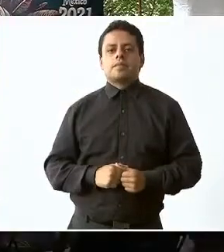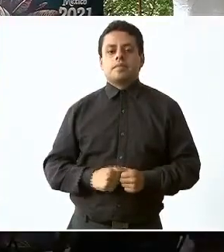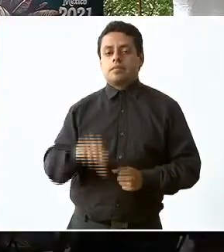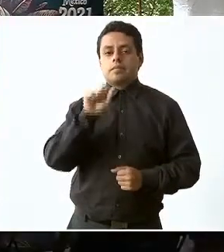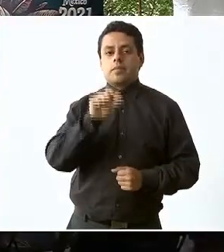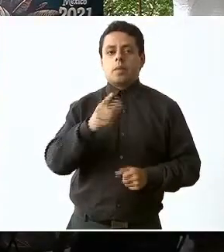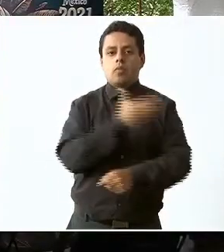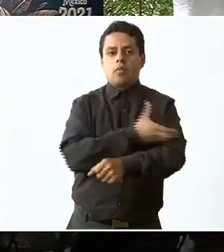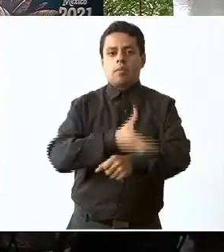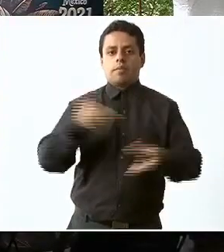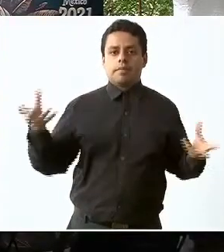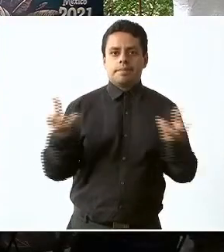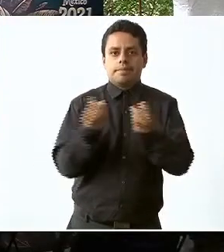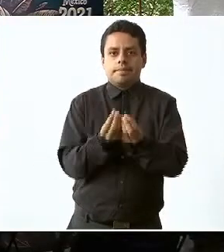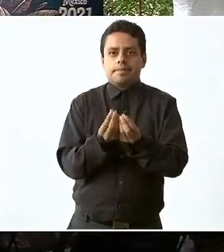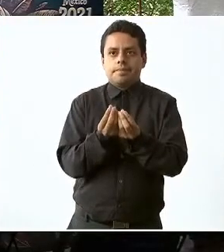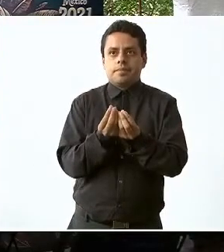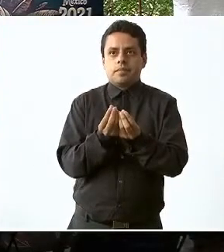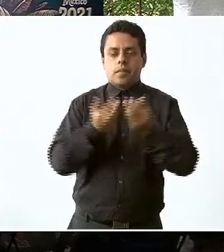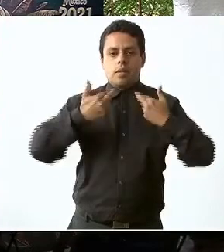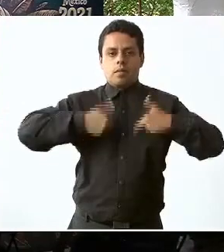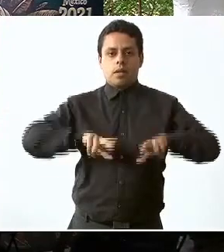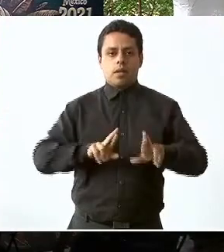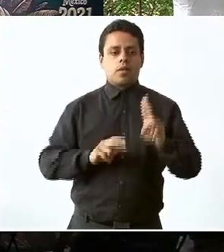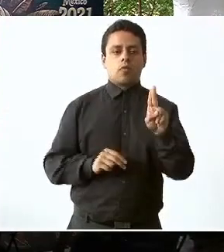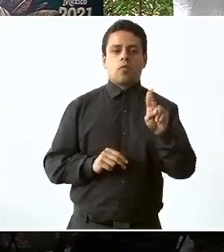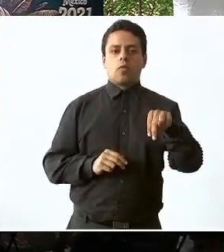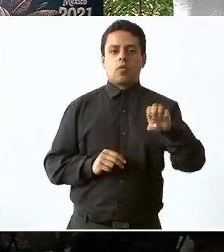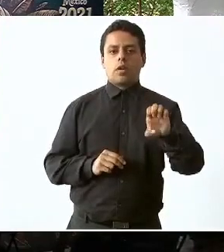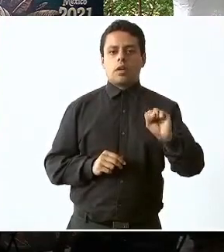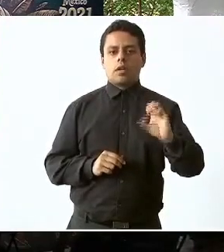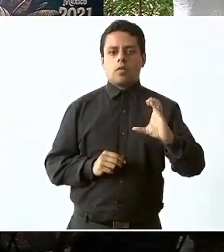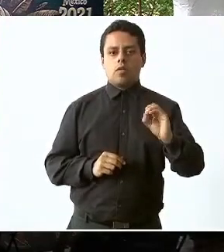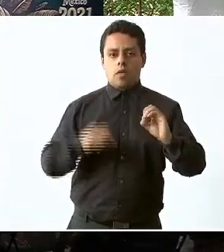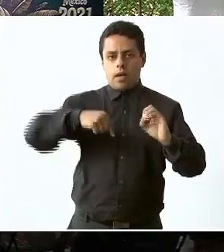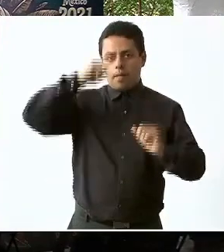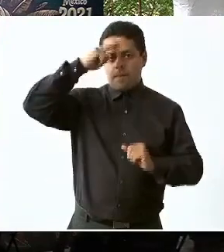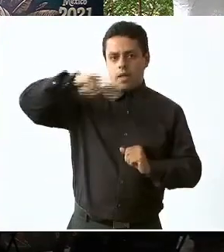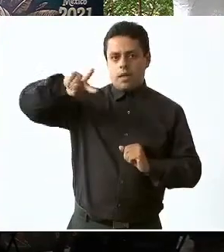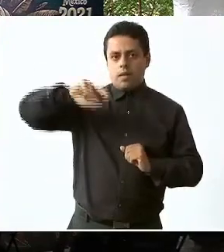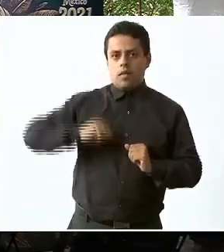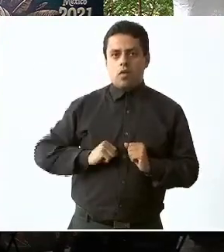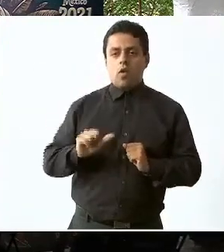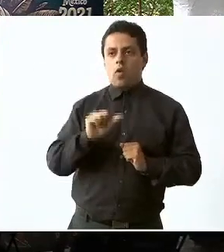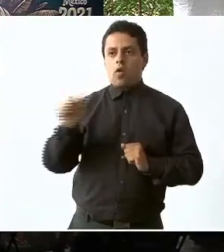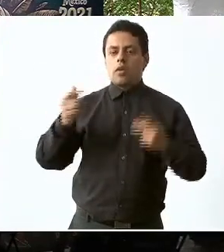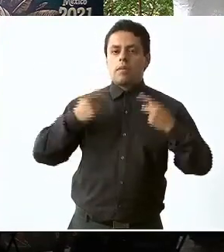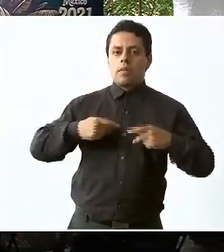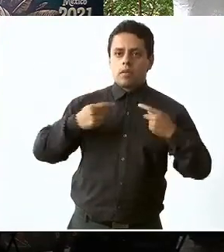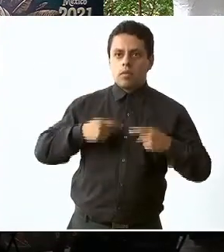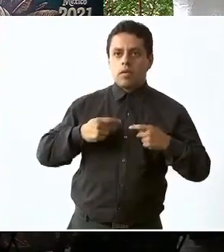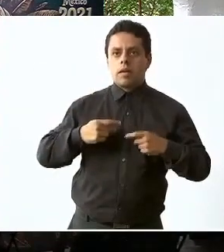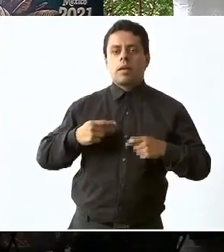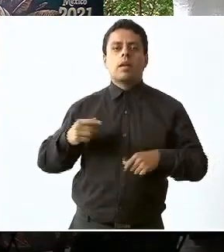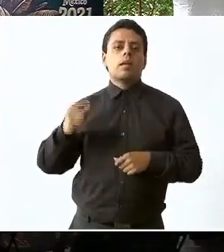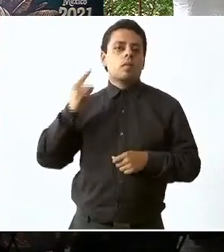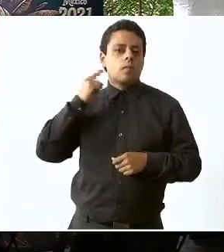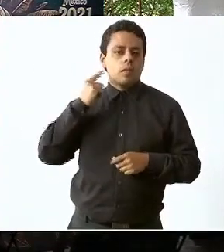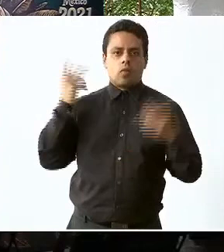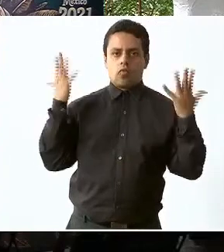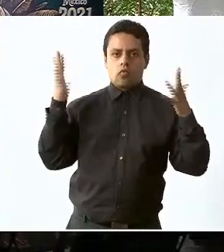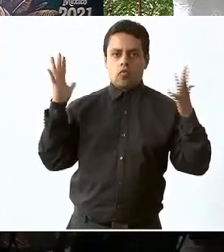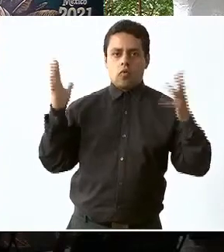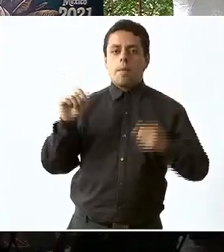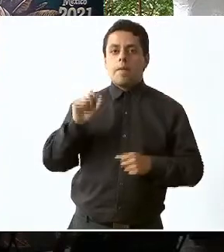También nos acompaña el representante de la UNESCO en México. Representantes de medios de comunicación y quienes nos siguen